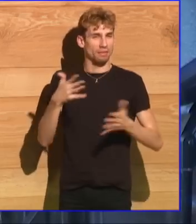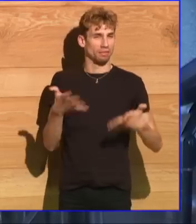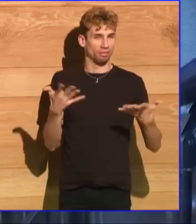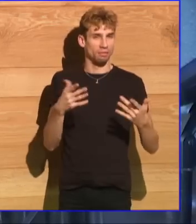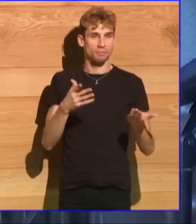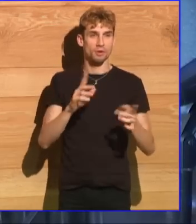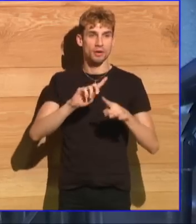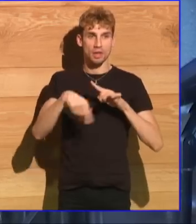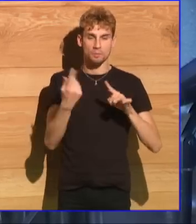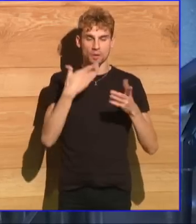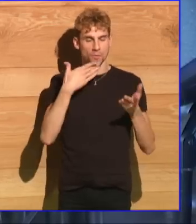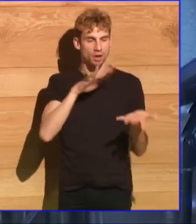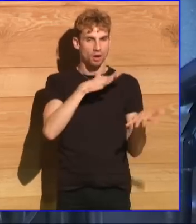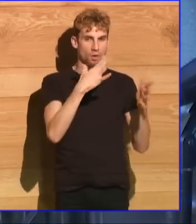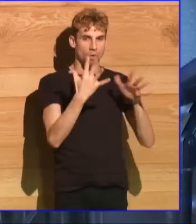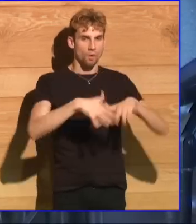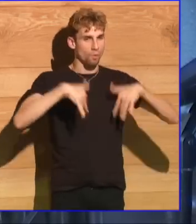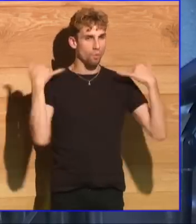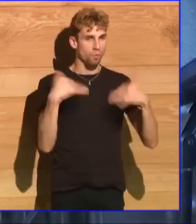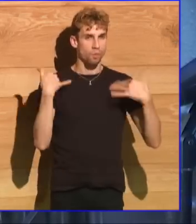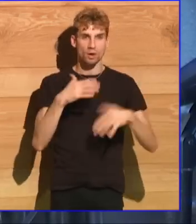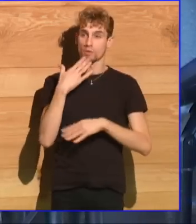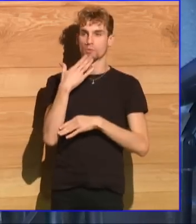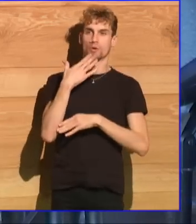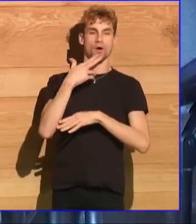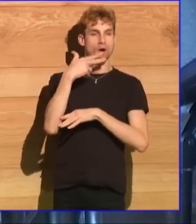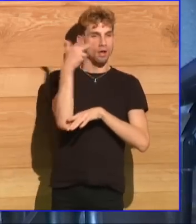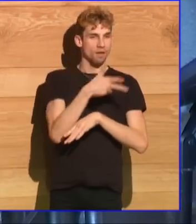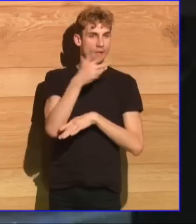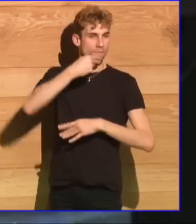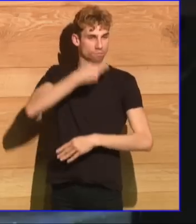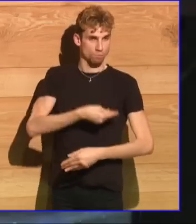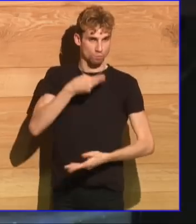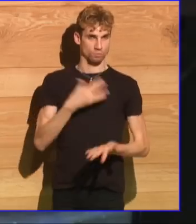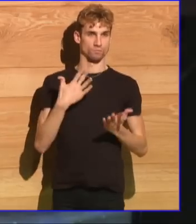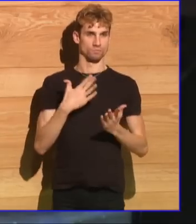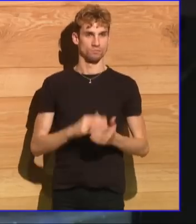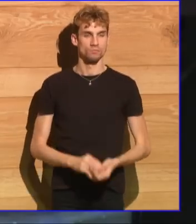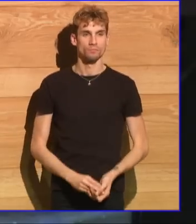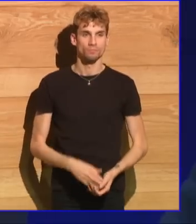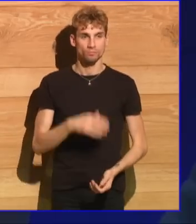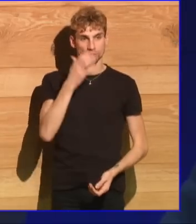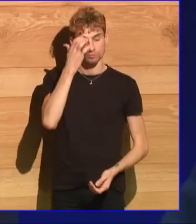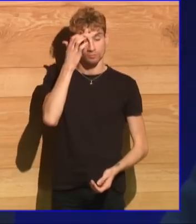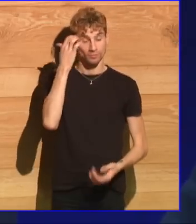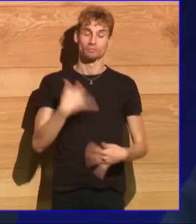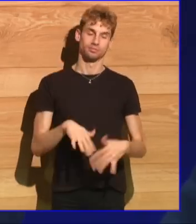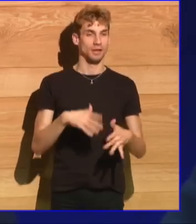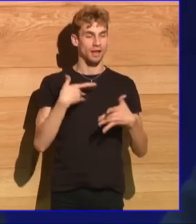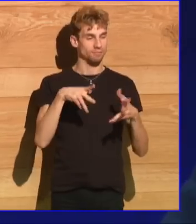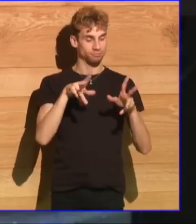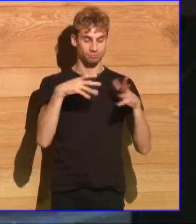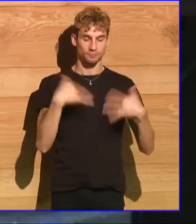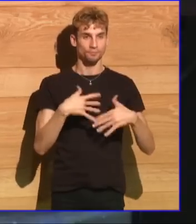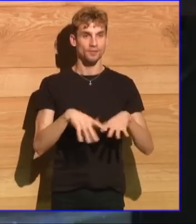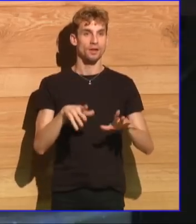realidad en majestuosidad, es el ser demasiado bueno con la cámara, como decías tú. Si es que todo el rato, nos metemos en jardines si nos ponemos